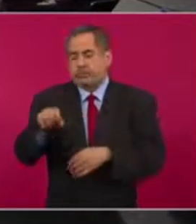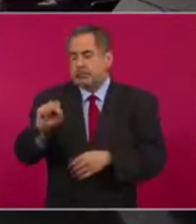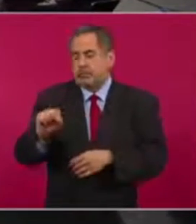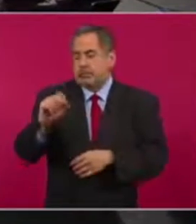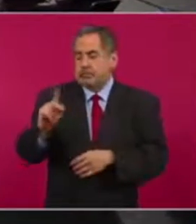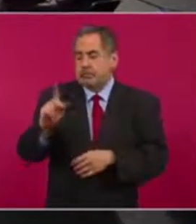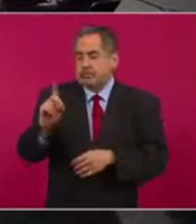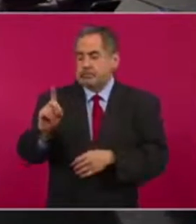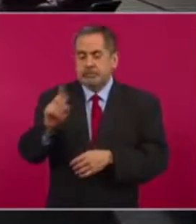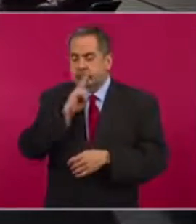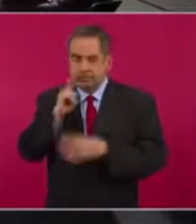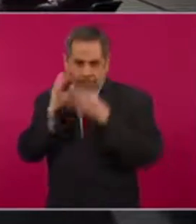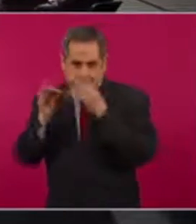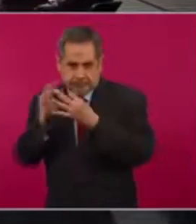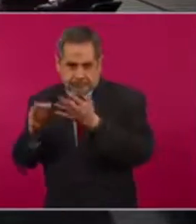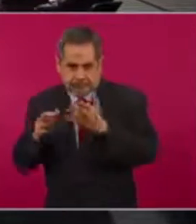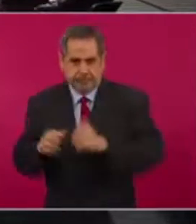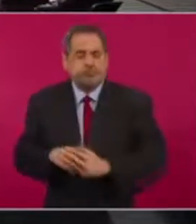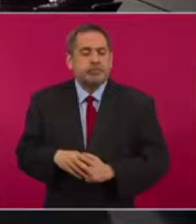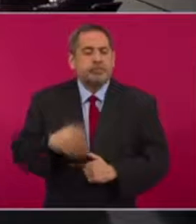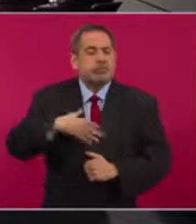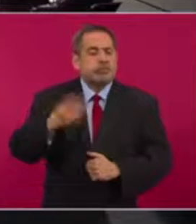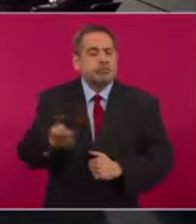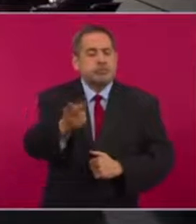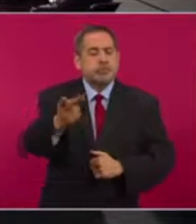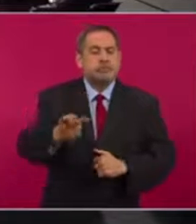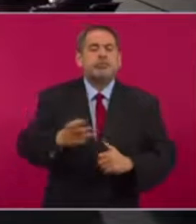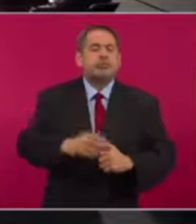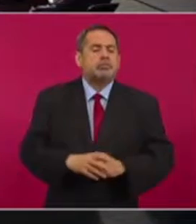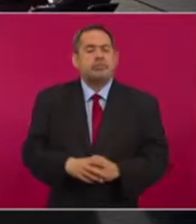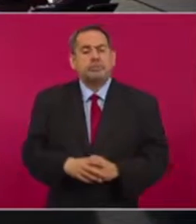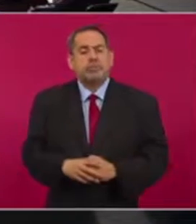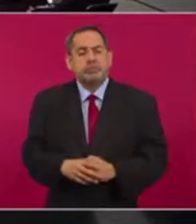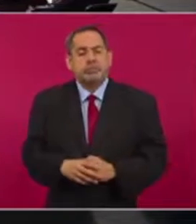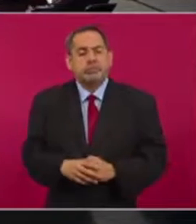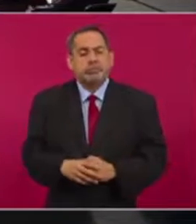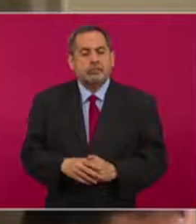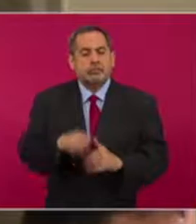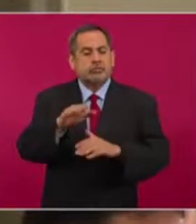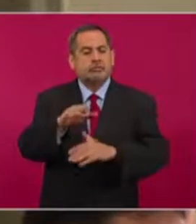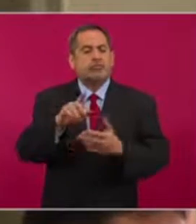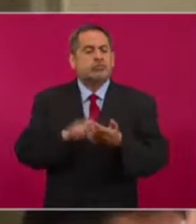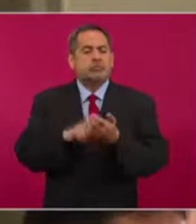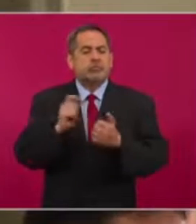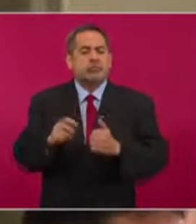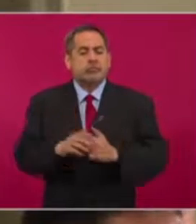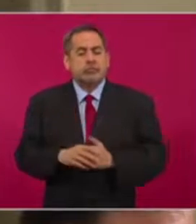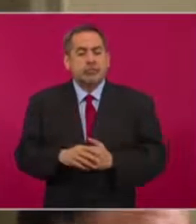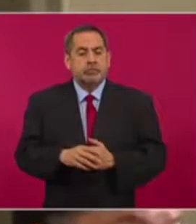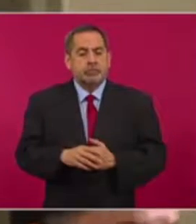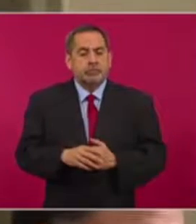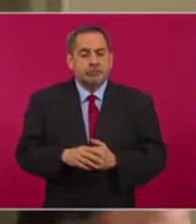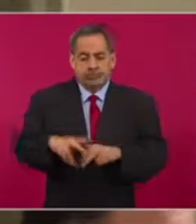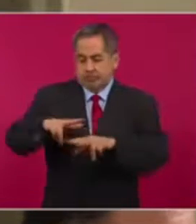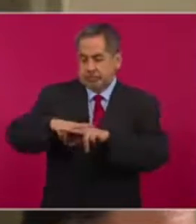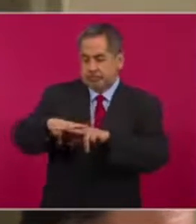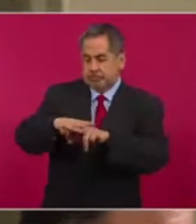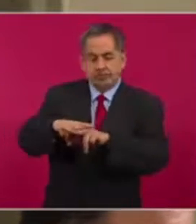Mi primera pregunta es acerca de el tren